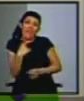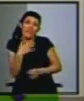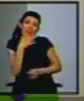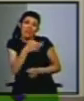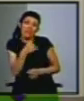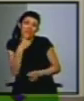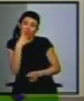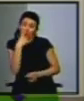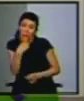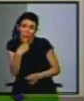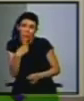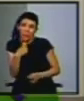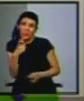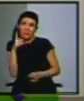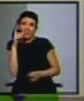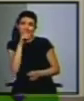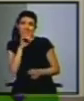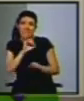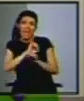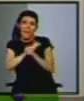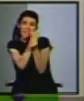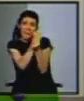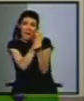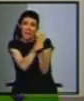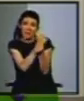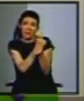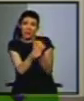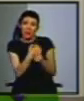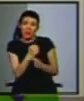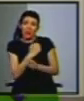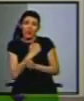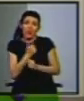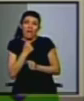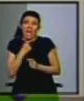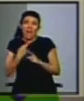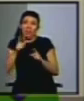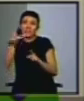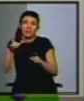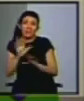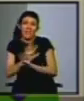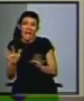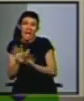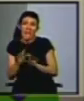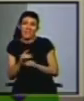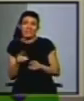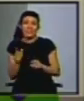es duro. Estar preso no se lo doy a nadie, ¿ya? Estar privado de libertad